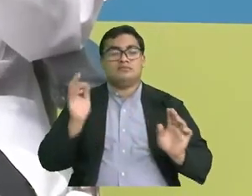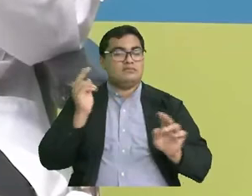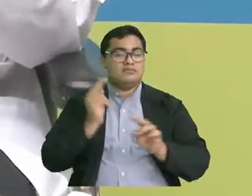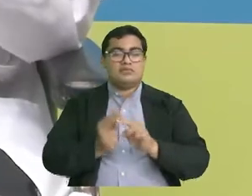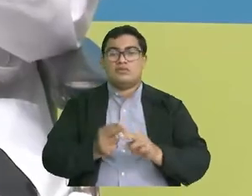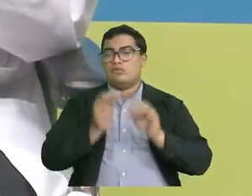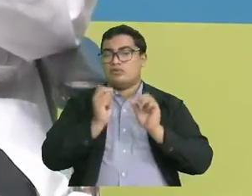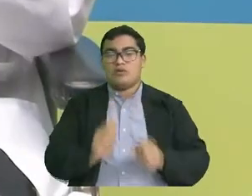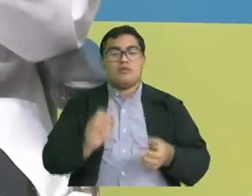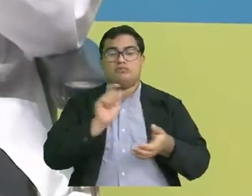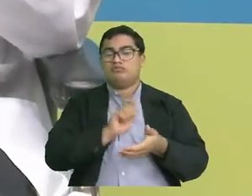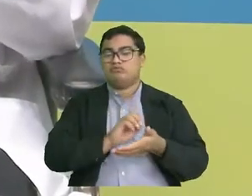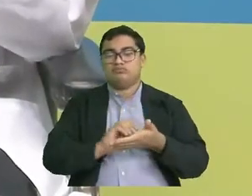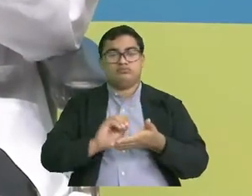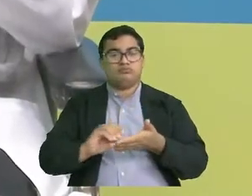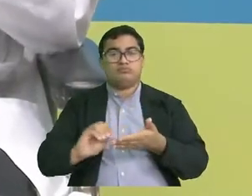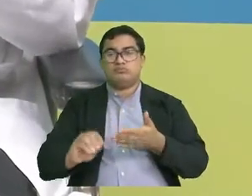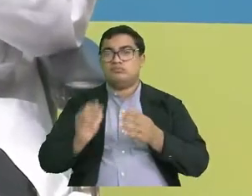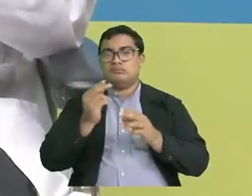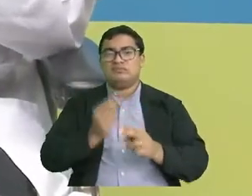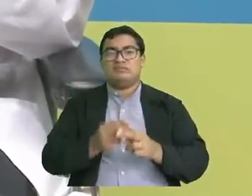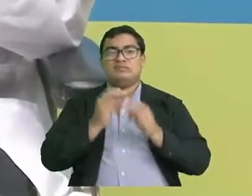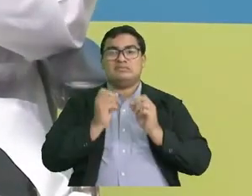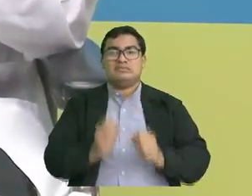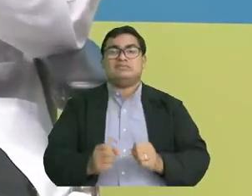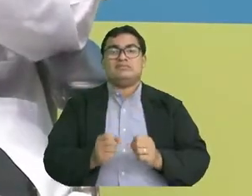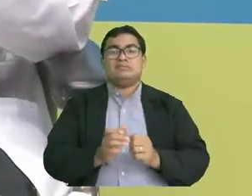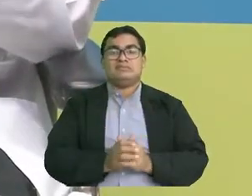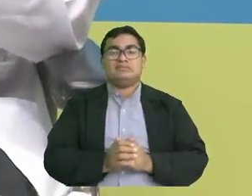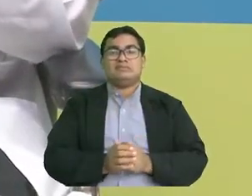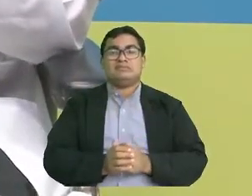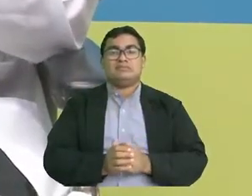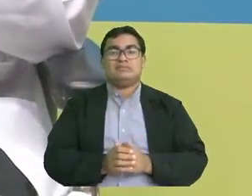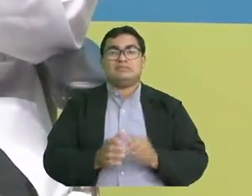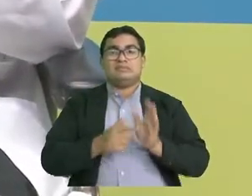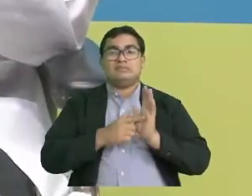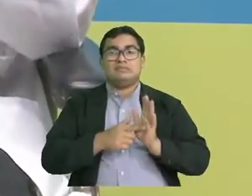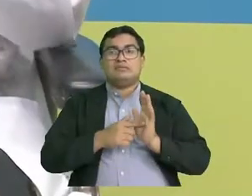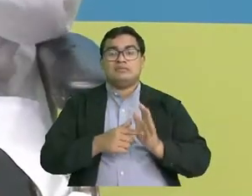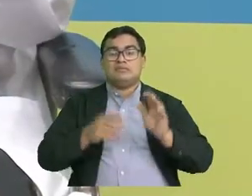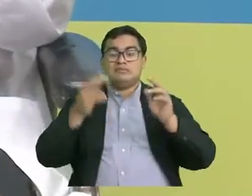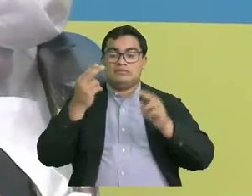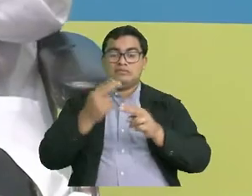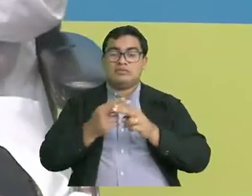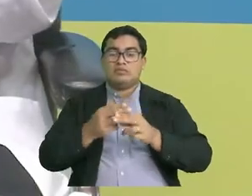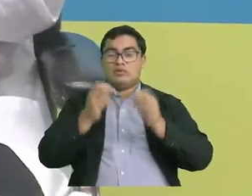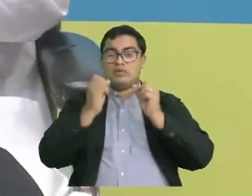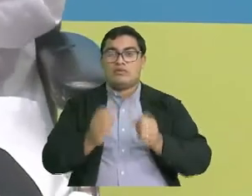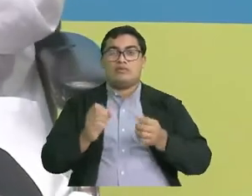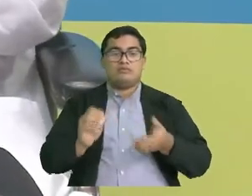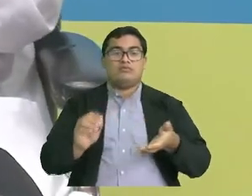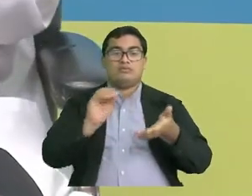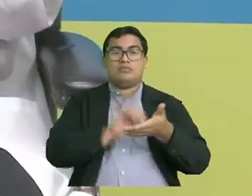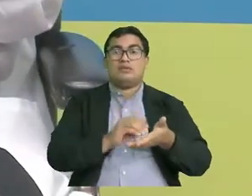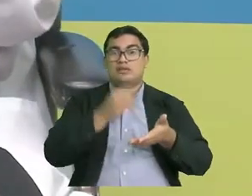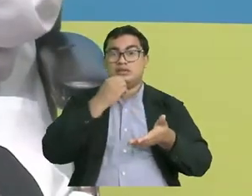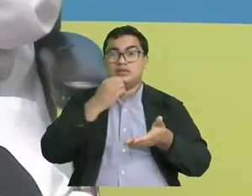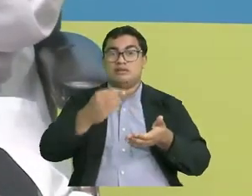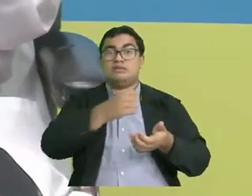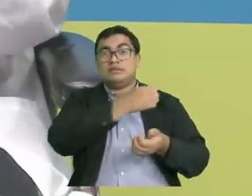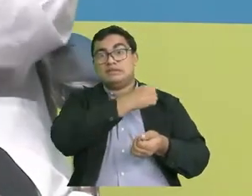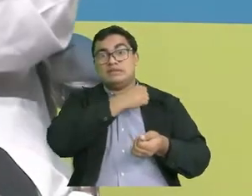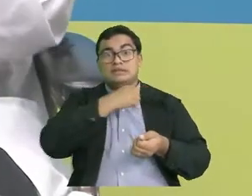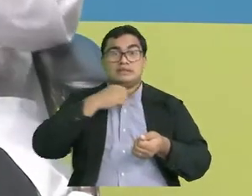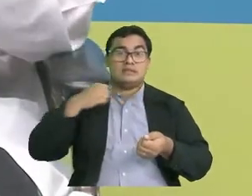nombre de varón y lo inscriben como varón. Ya nos ha tocado casos en los que ya están inscritos y con el resultado del examen le decimos,